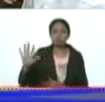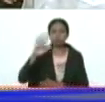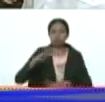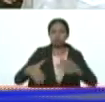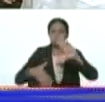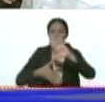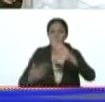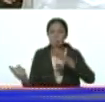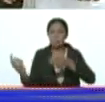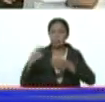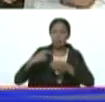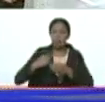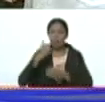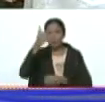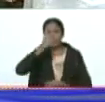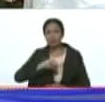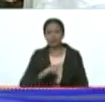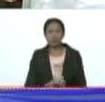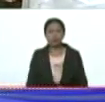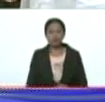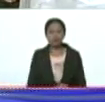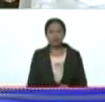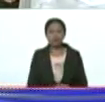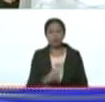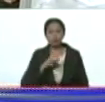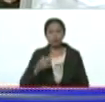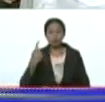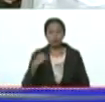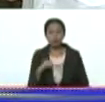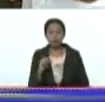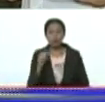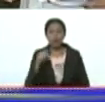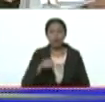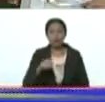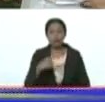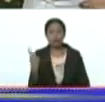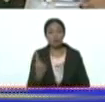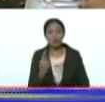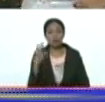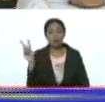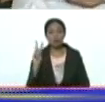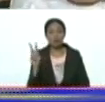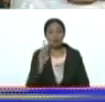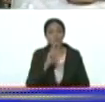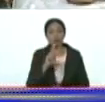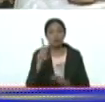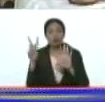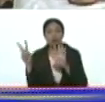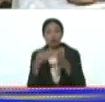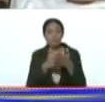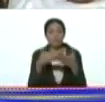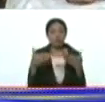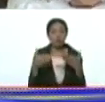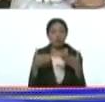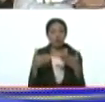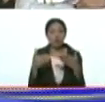continente. Hemos tenido, aquí nada más en Venezuela, 28 millones de